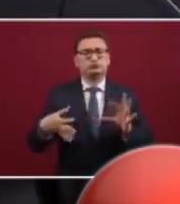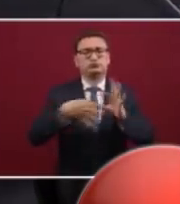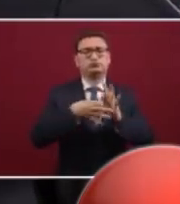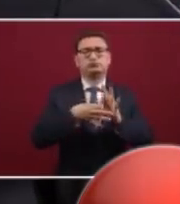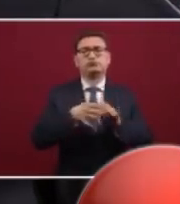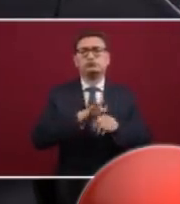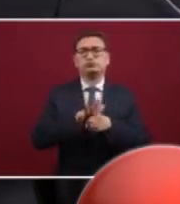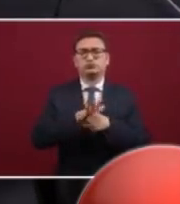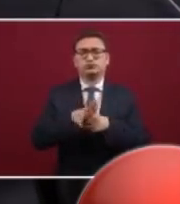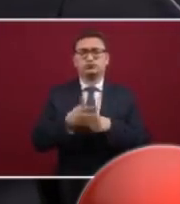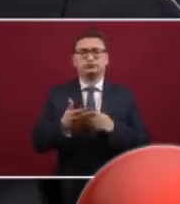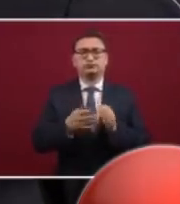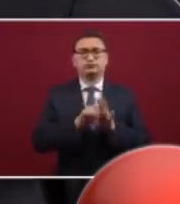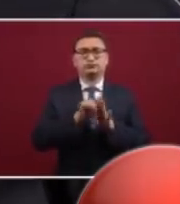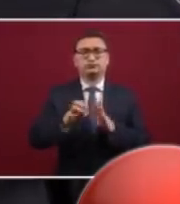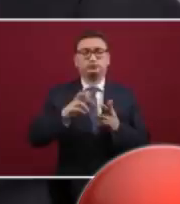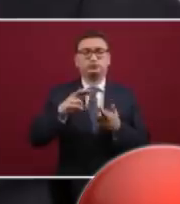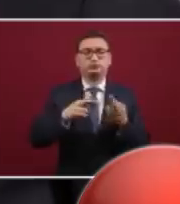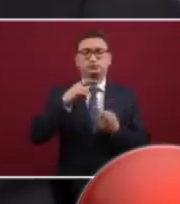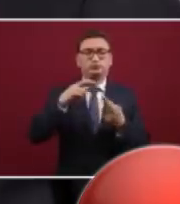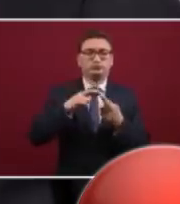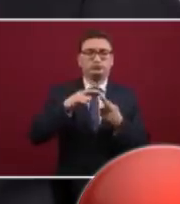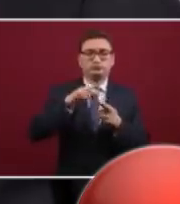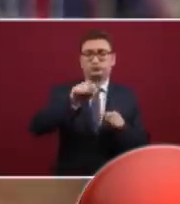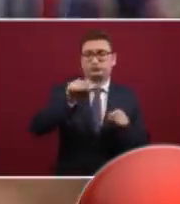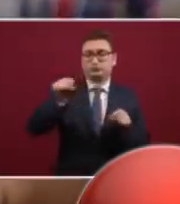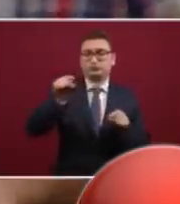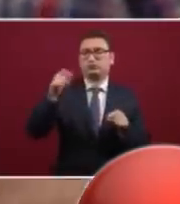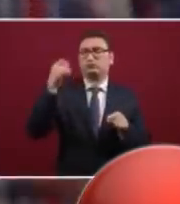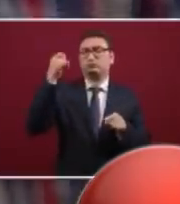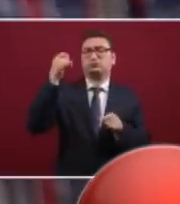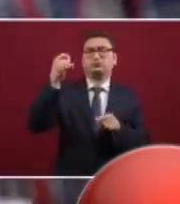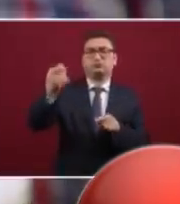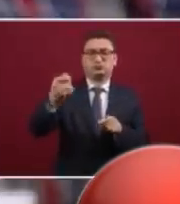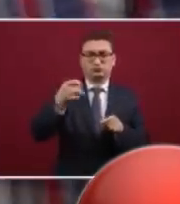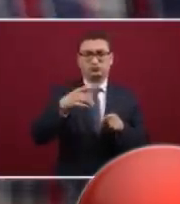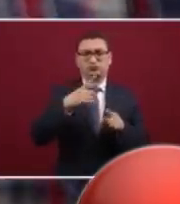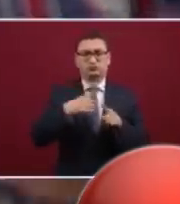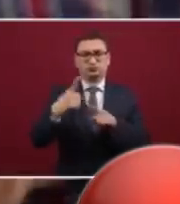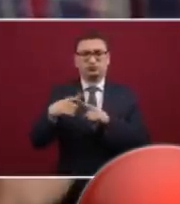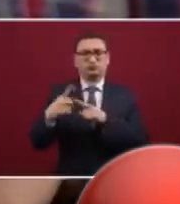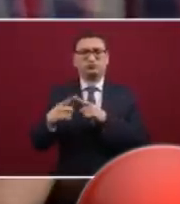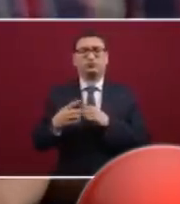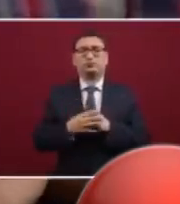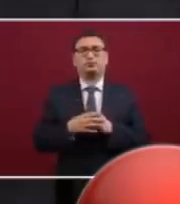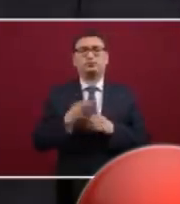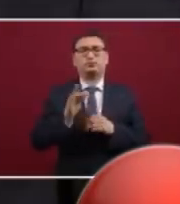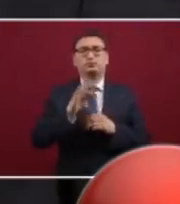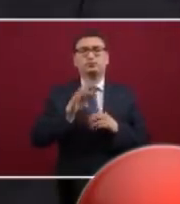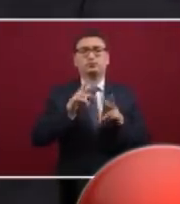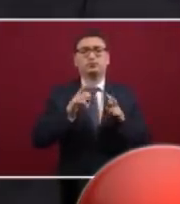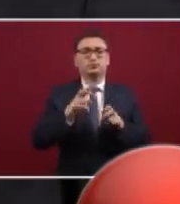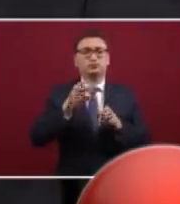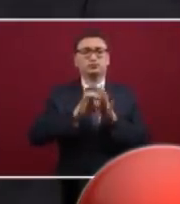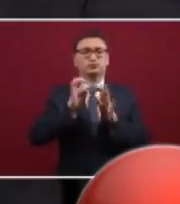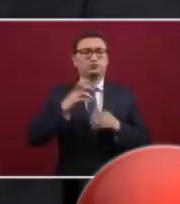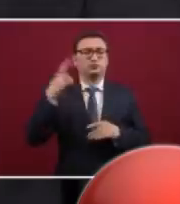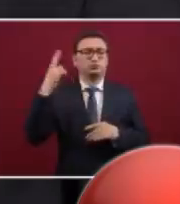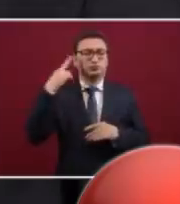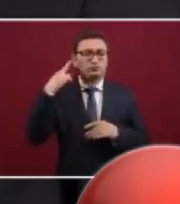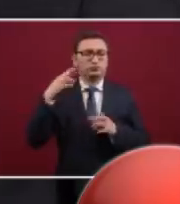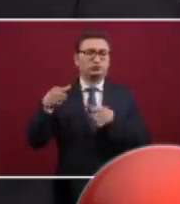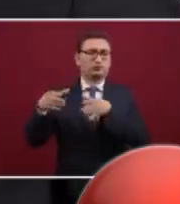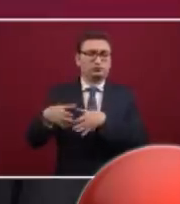con regiones apartadas, todo lo que tiene que ver con radios